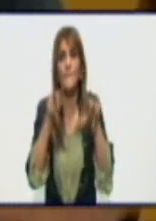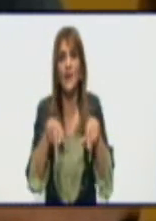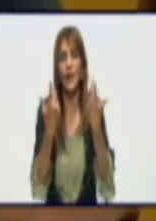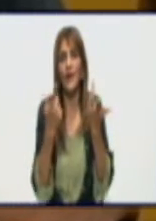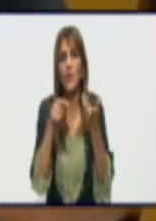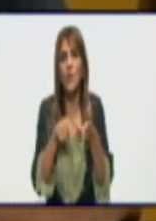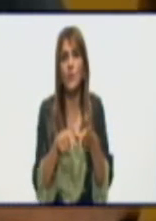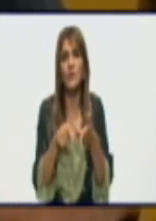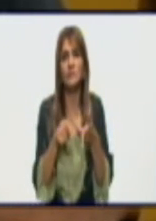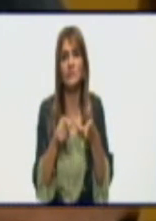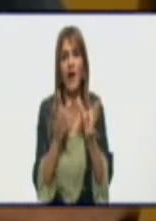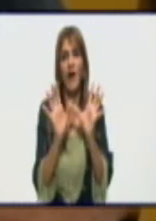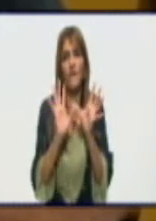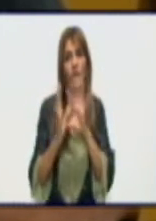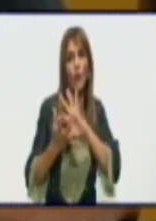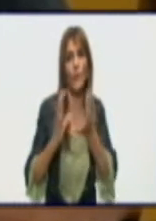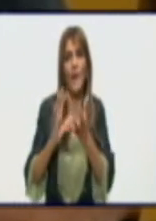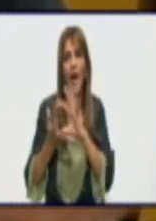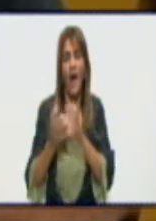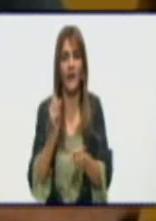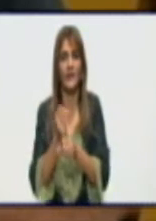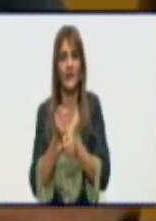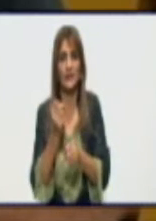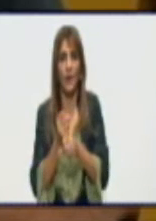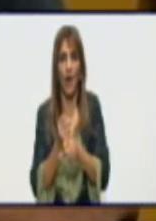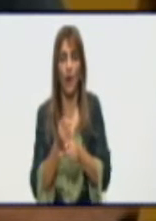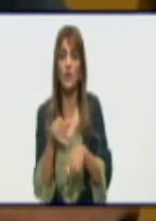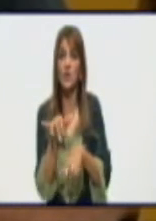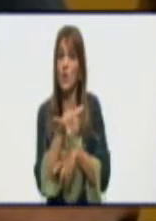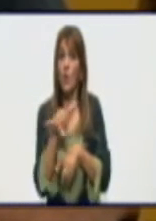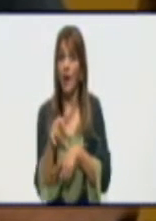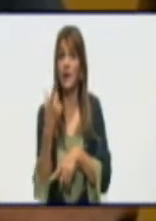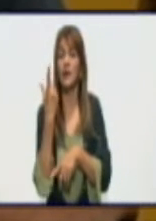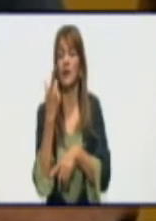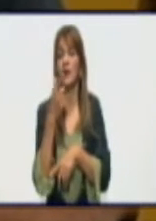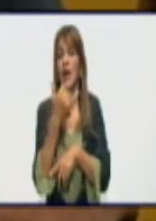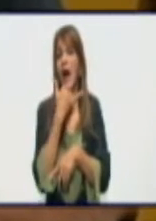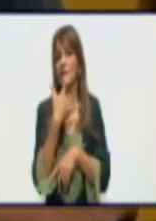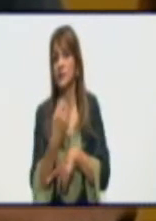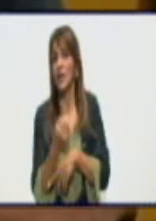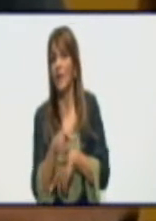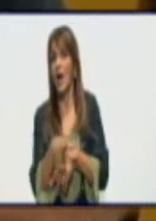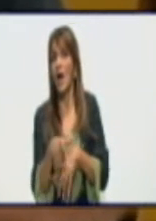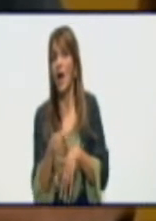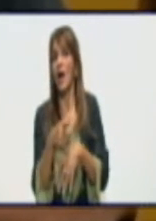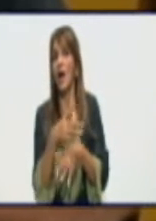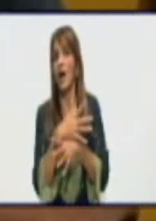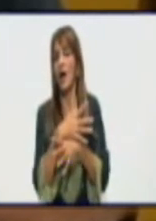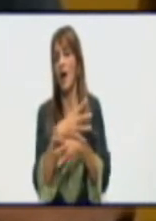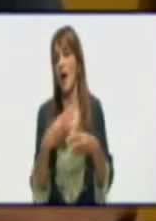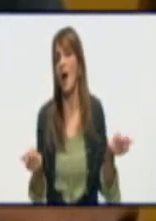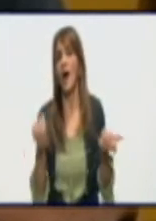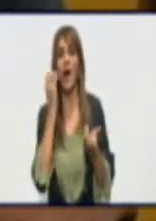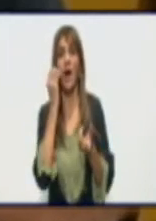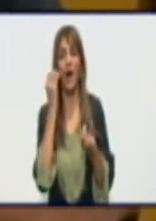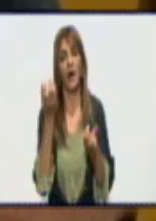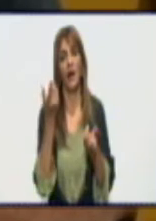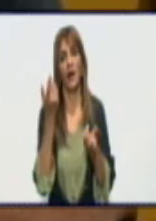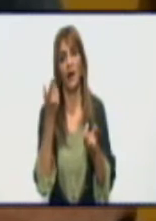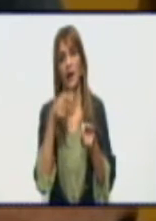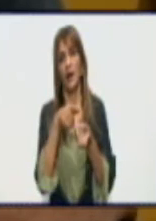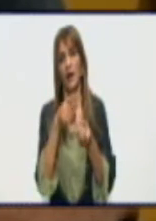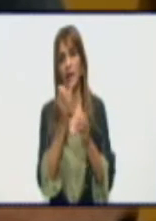trabajo. Hoy, por ejemplo, como mismo está afectada la harina, está afectada los sistemas de mantenimiento a los